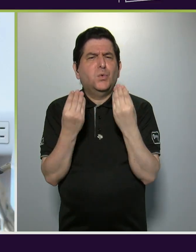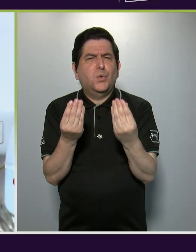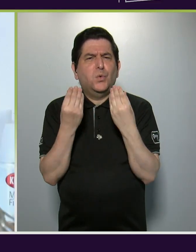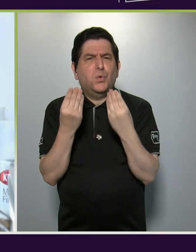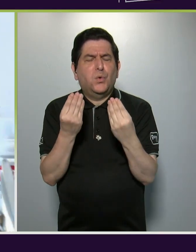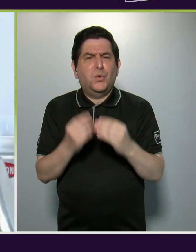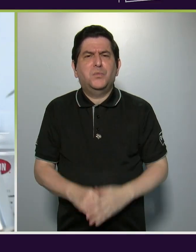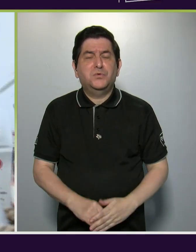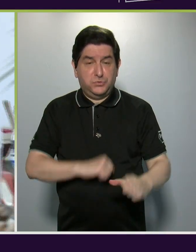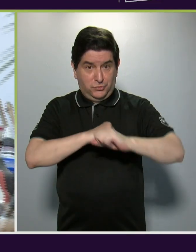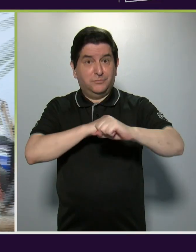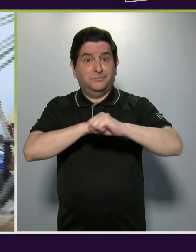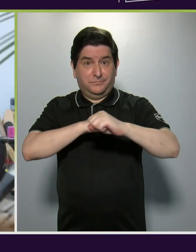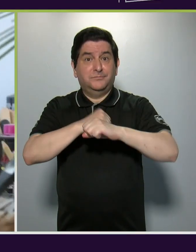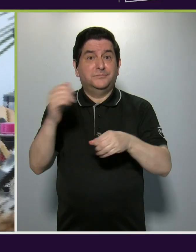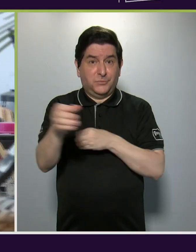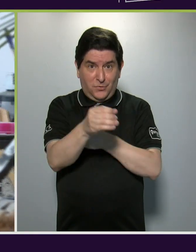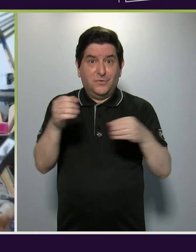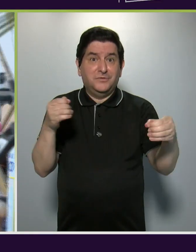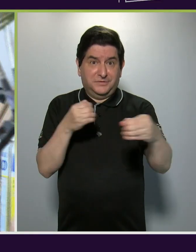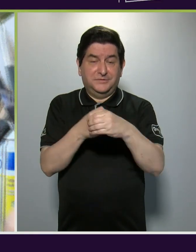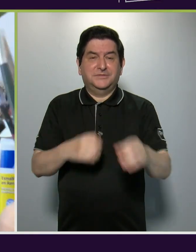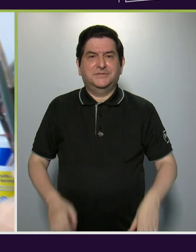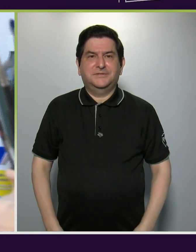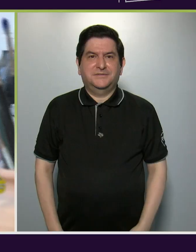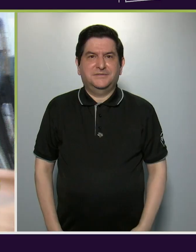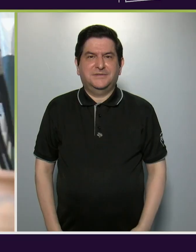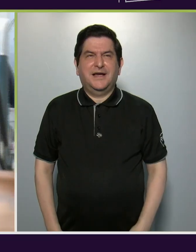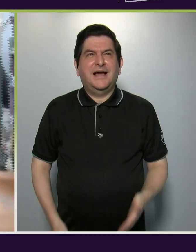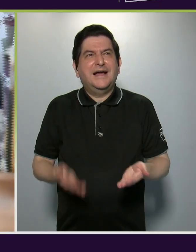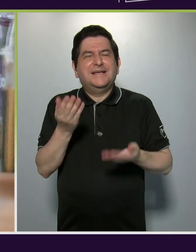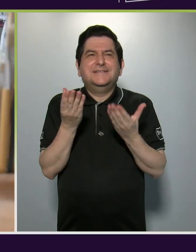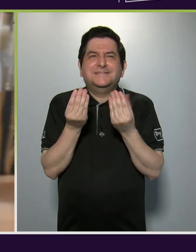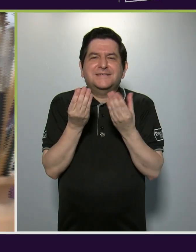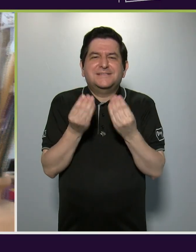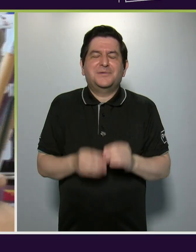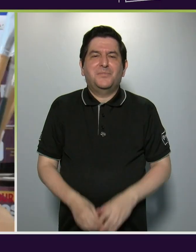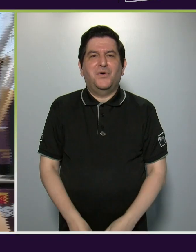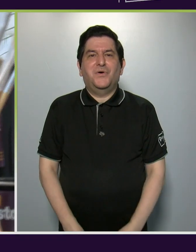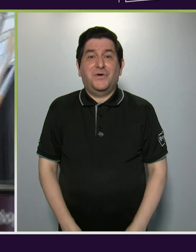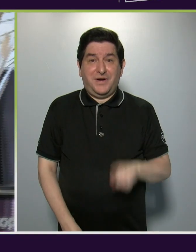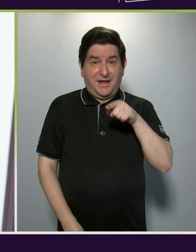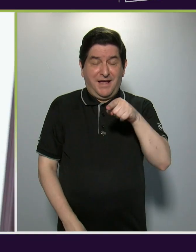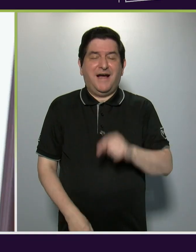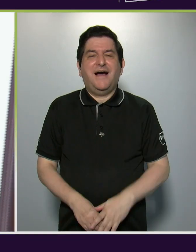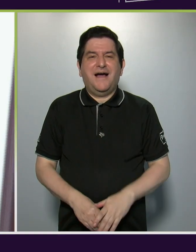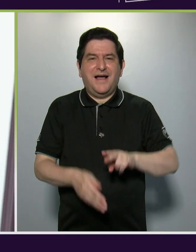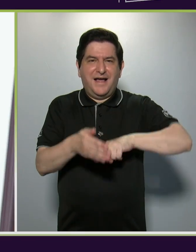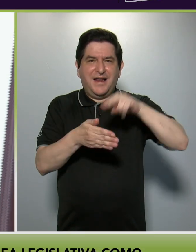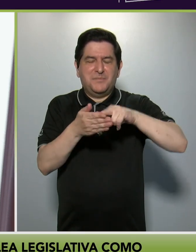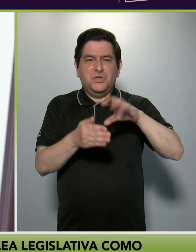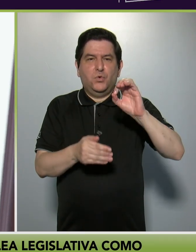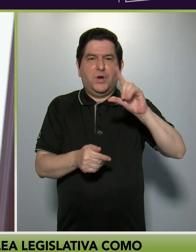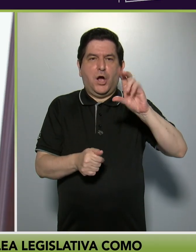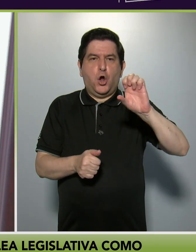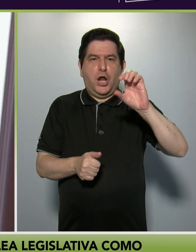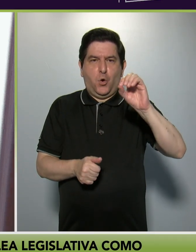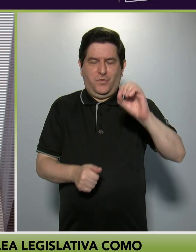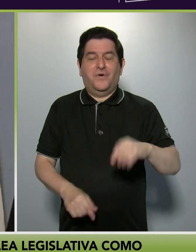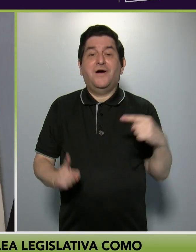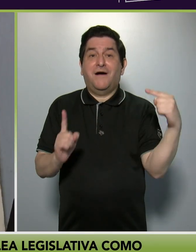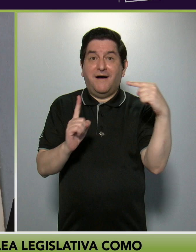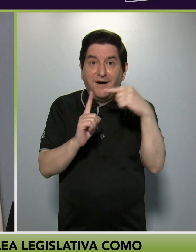las agencias de publicidad. Le tenía un poco de temor al óleo, a la pintura en sí. Hasta